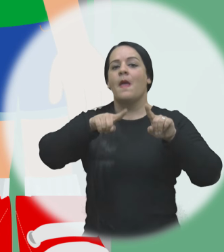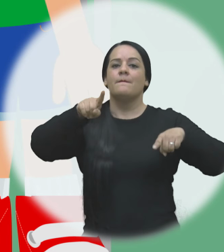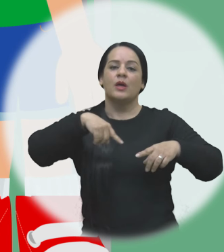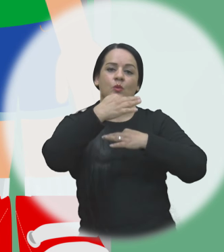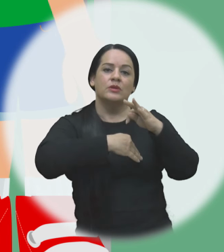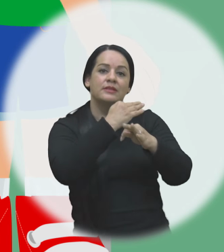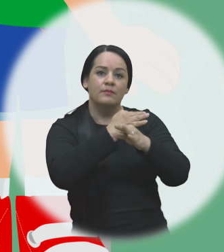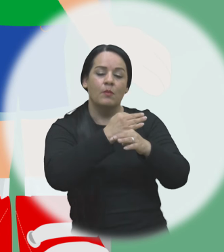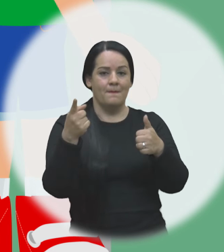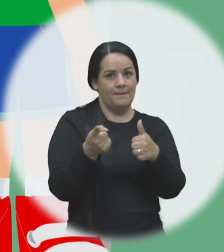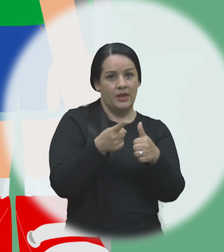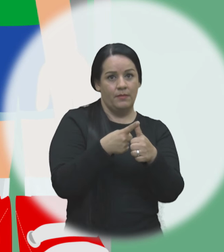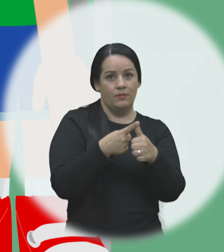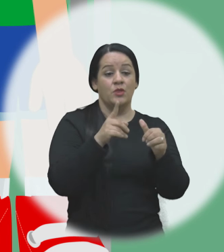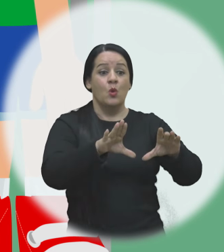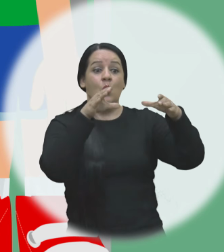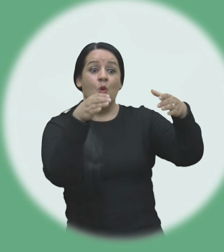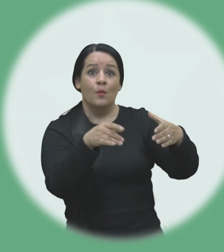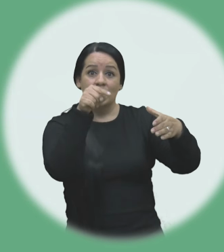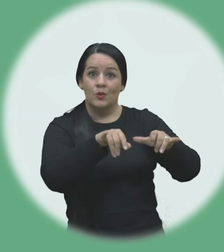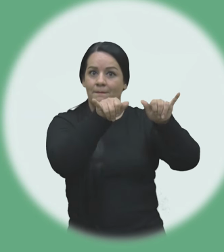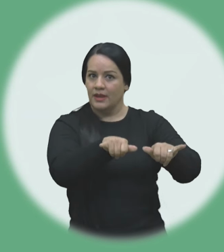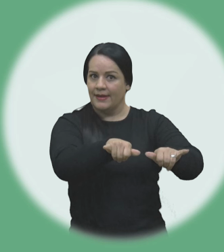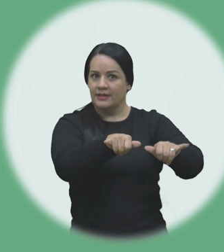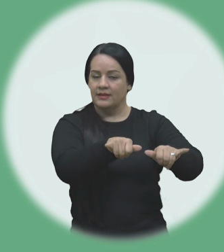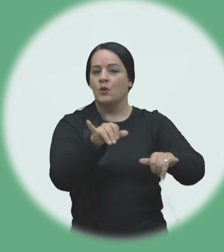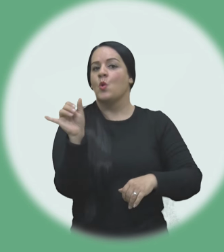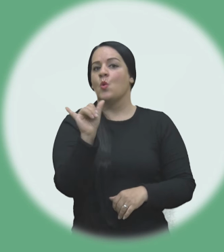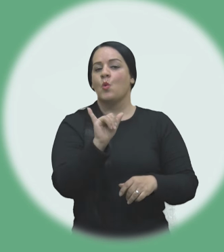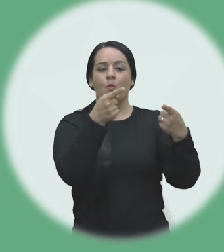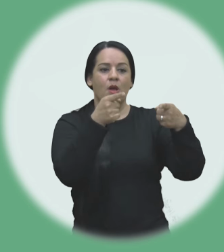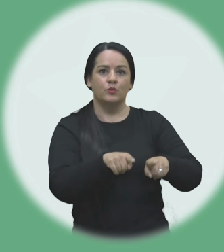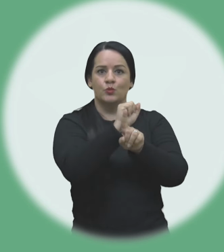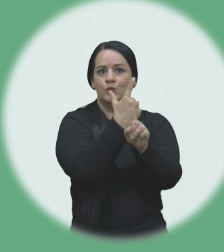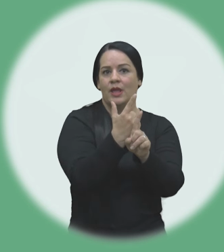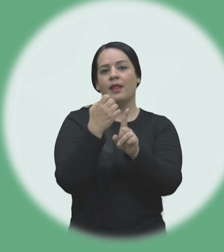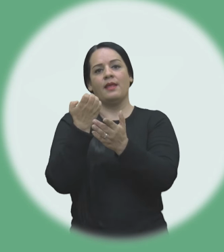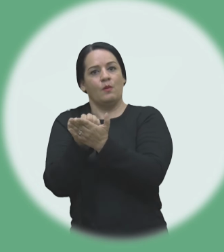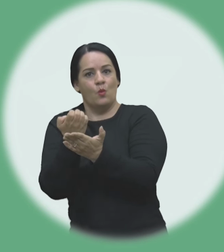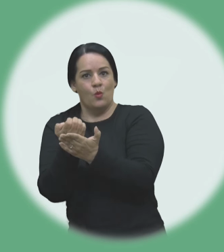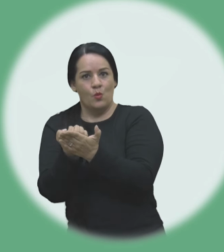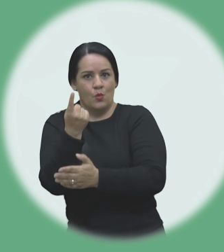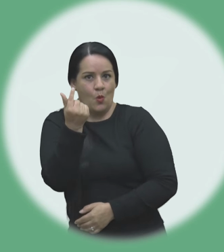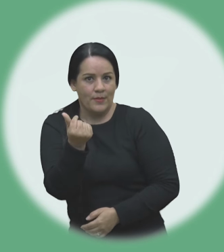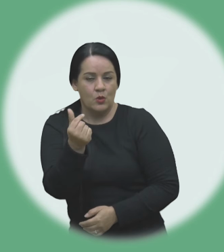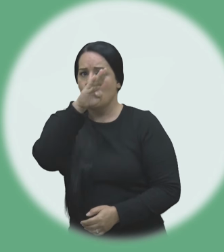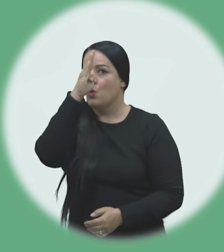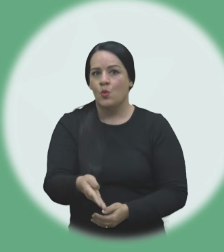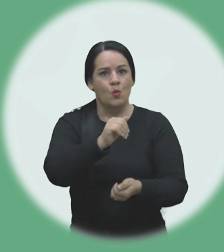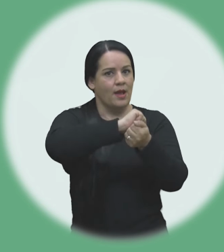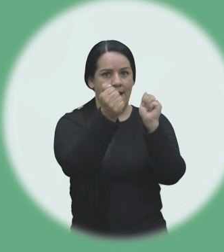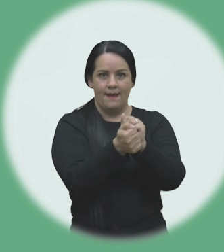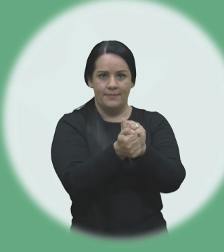hay varios tipos. Por una parte, están las comisiones permanentes, como las de asuntos sociales y económicos, que son